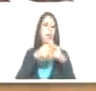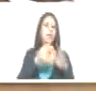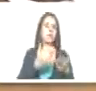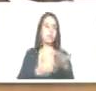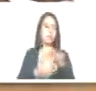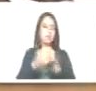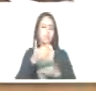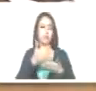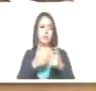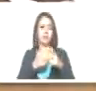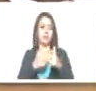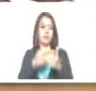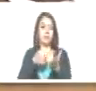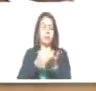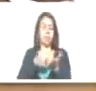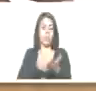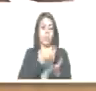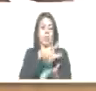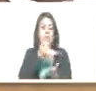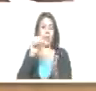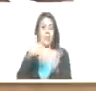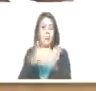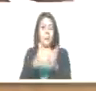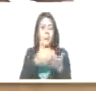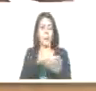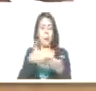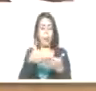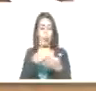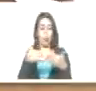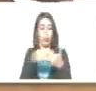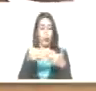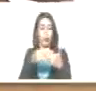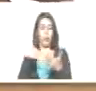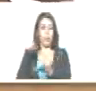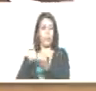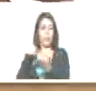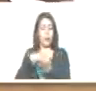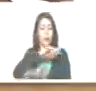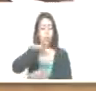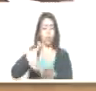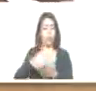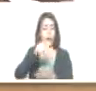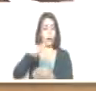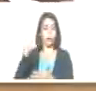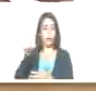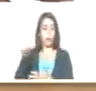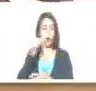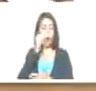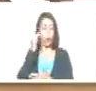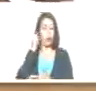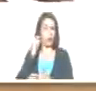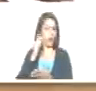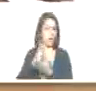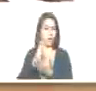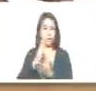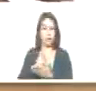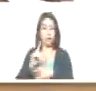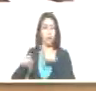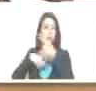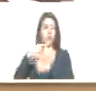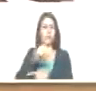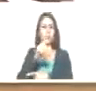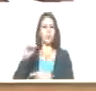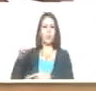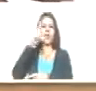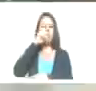para pagar 30 mil millones de dólares y para endeudar a todas las venezolanas y a todos los venezolanos por los próximos 100 años.